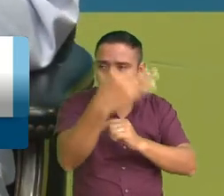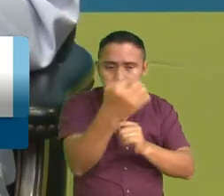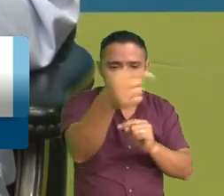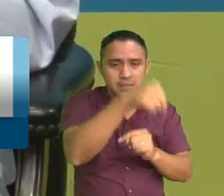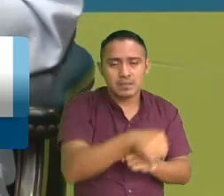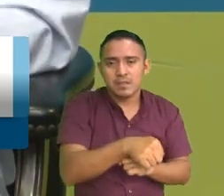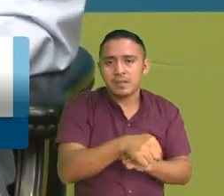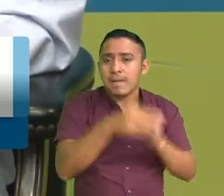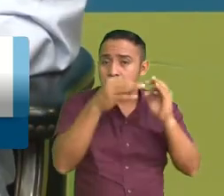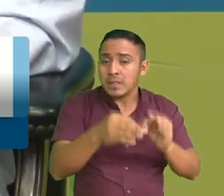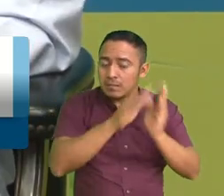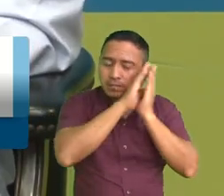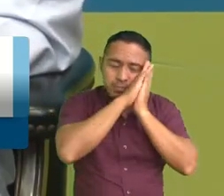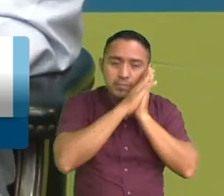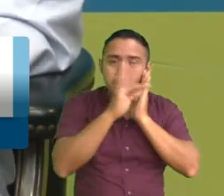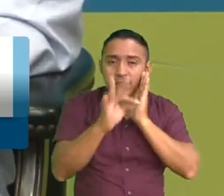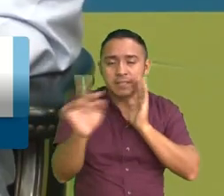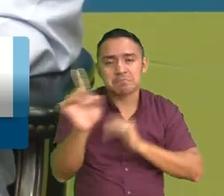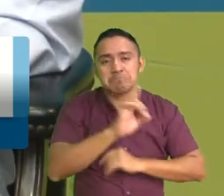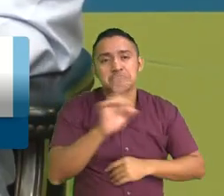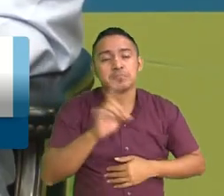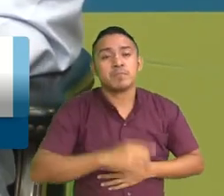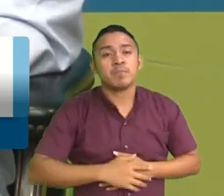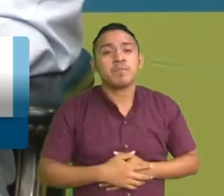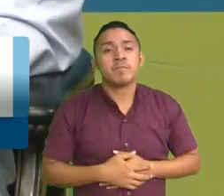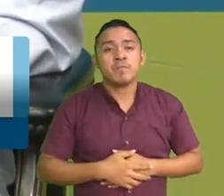vas a dormir bien. Entonces,